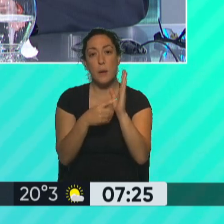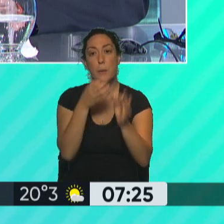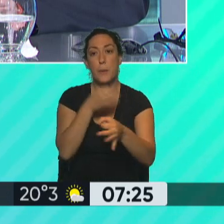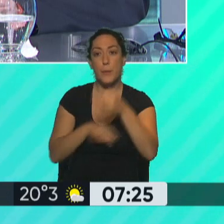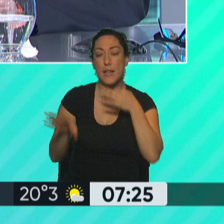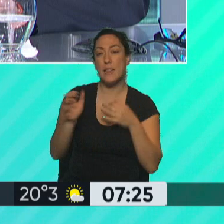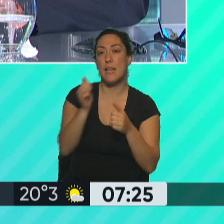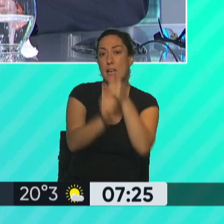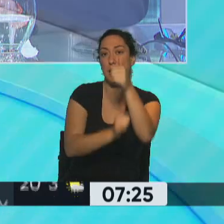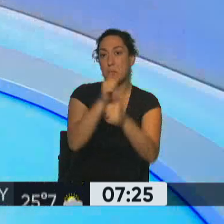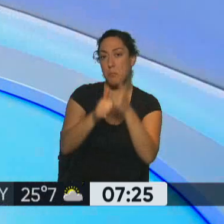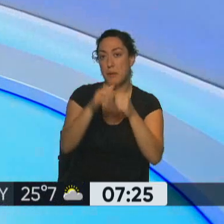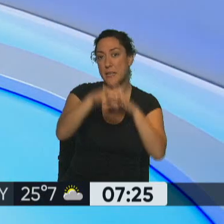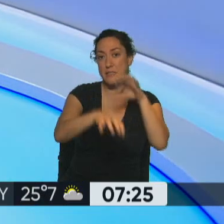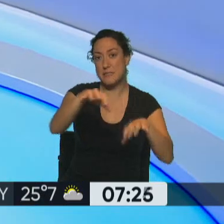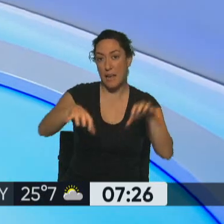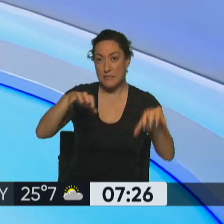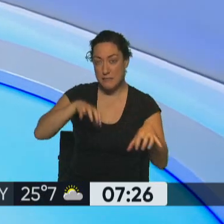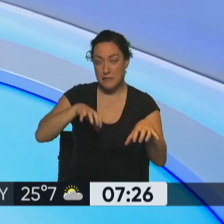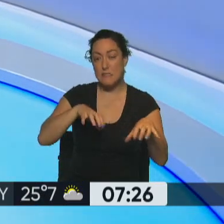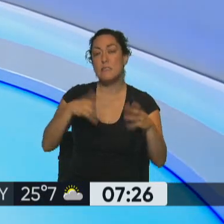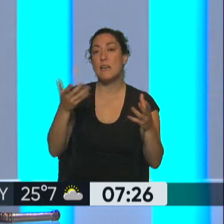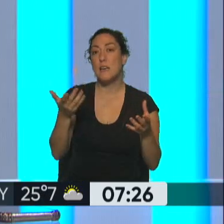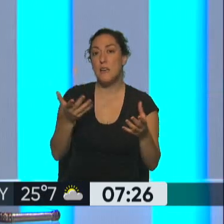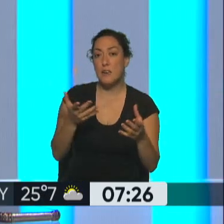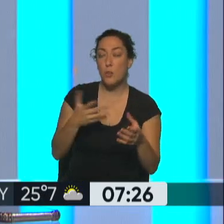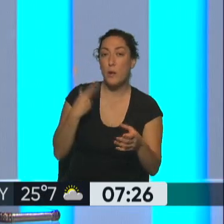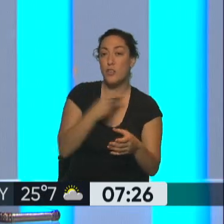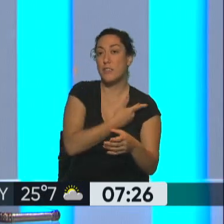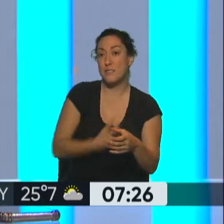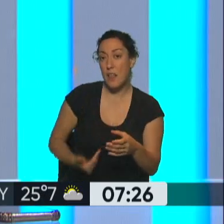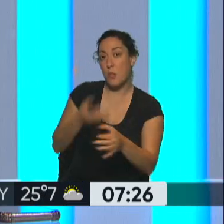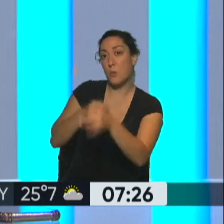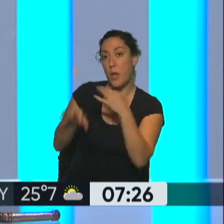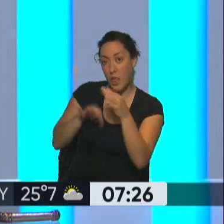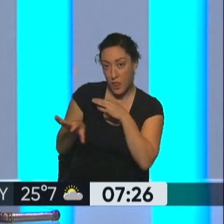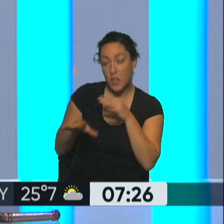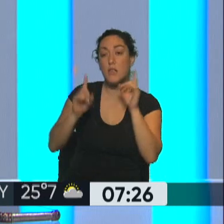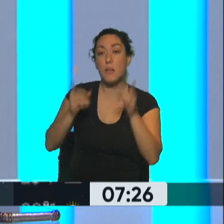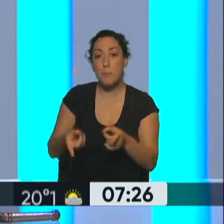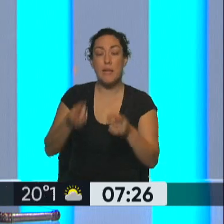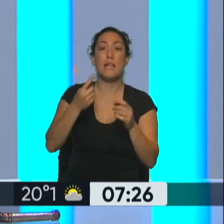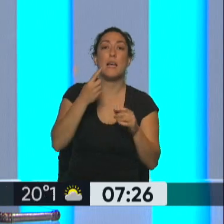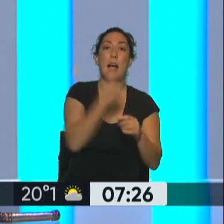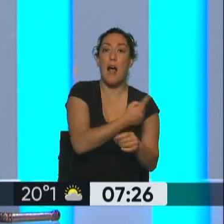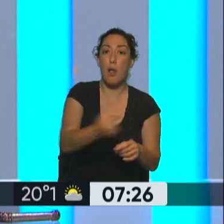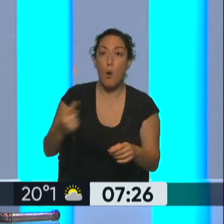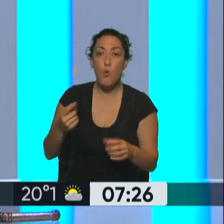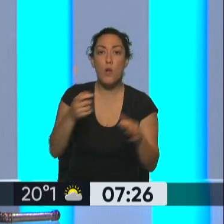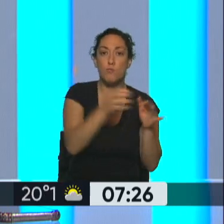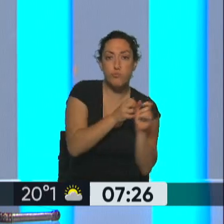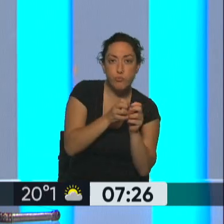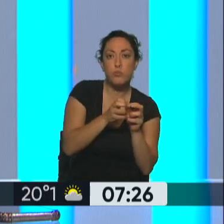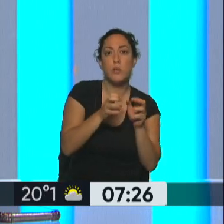a diferentes empresas en la República Argentina, y después empezaron también a discutir empresa por empresa. Por eso hubo una discusión